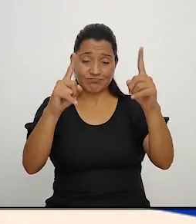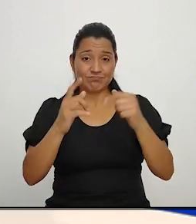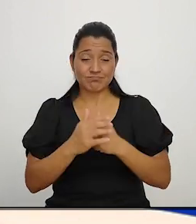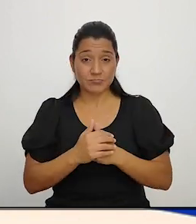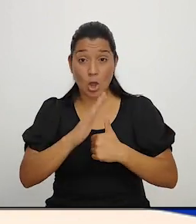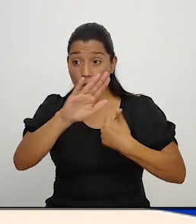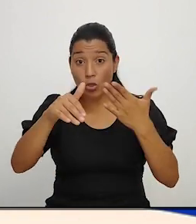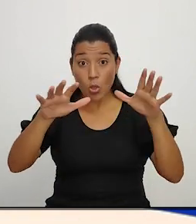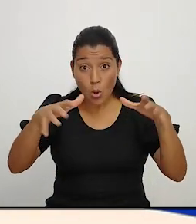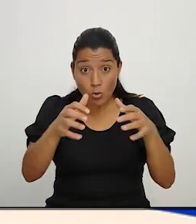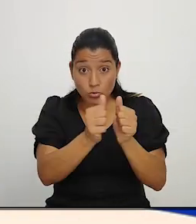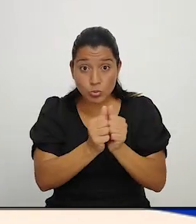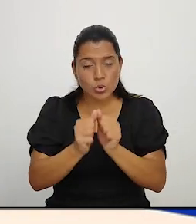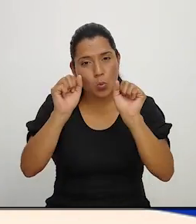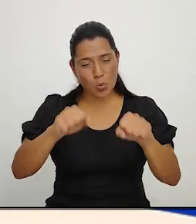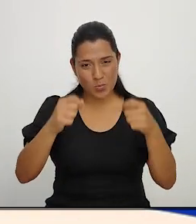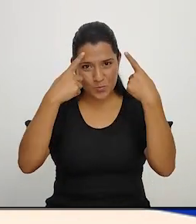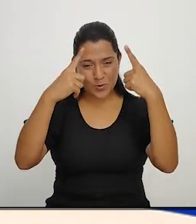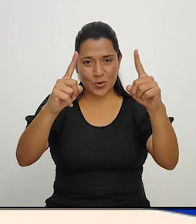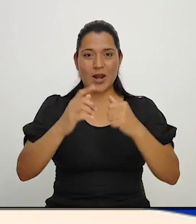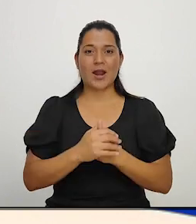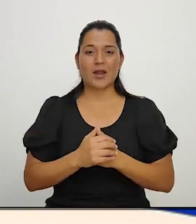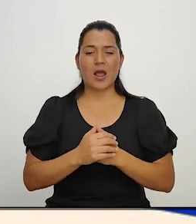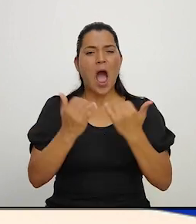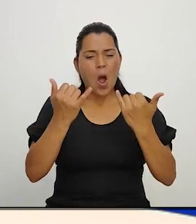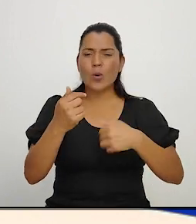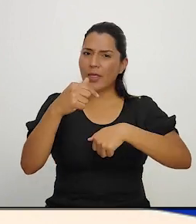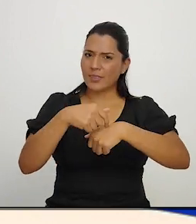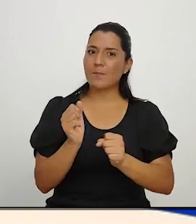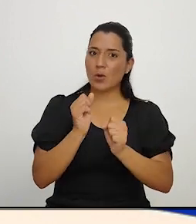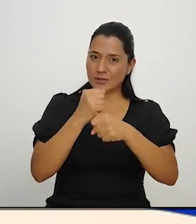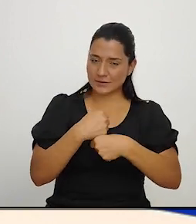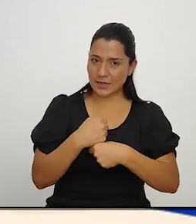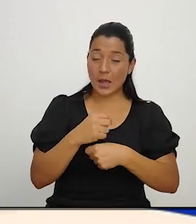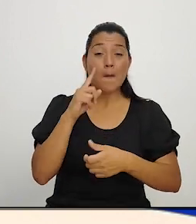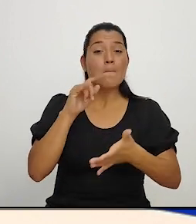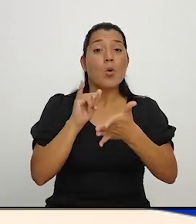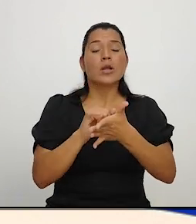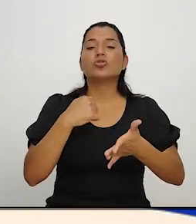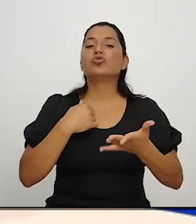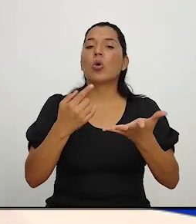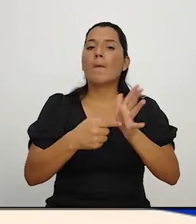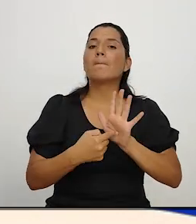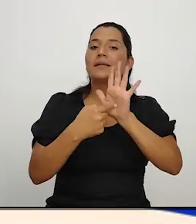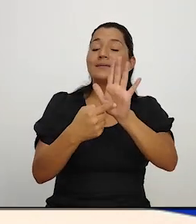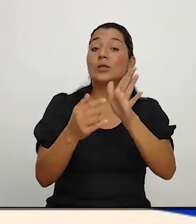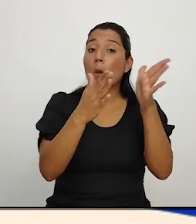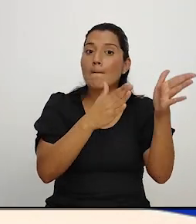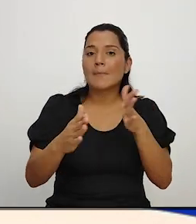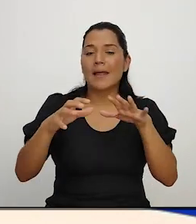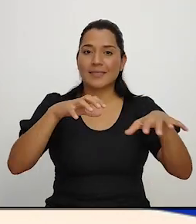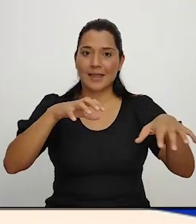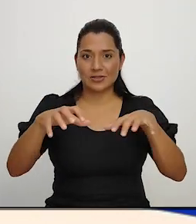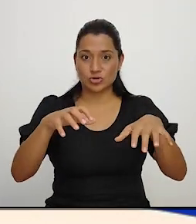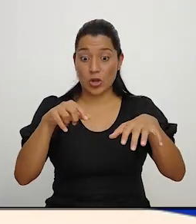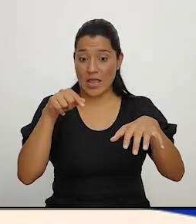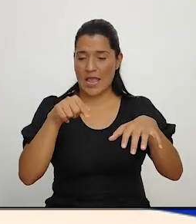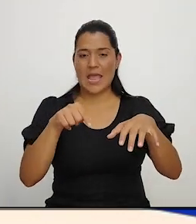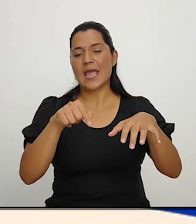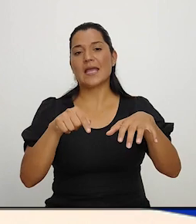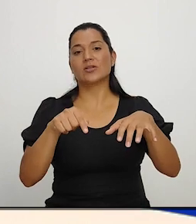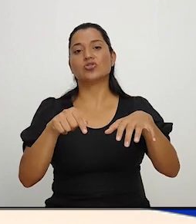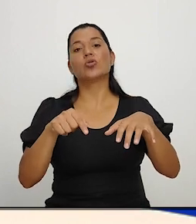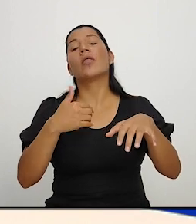juntos podemos hacerlo es tiempo de hacer y por ello les presento un plan de acción que fundamento en